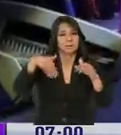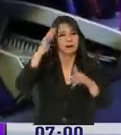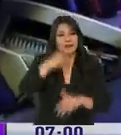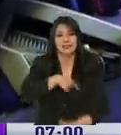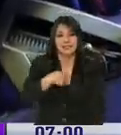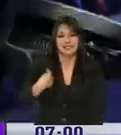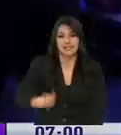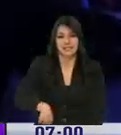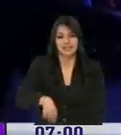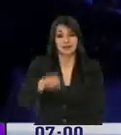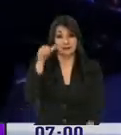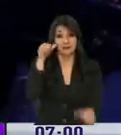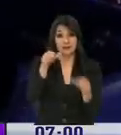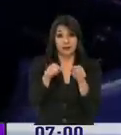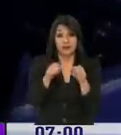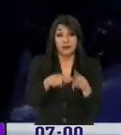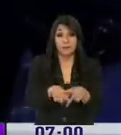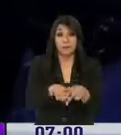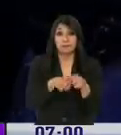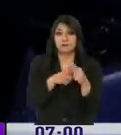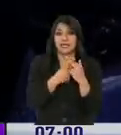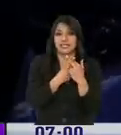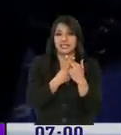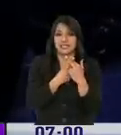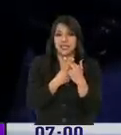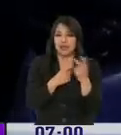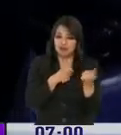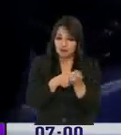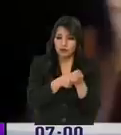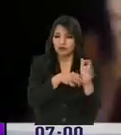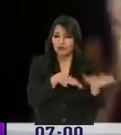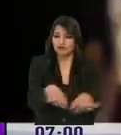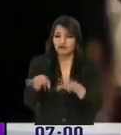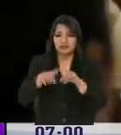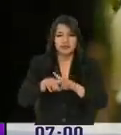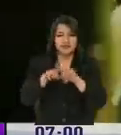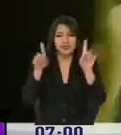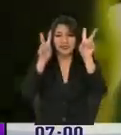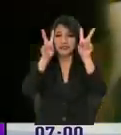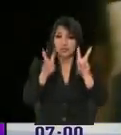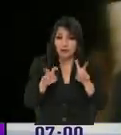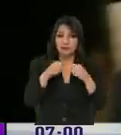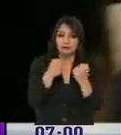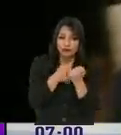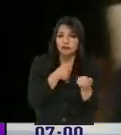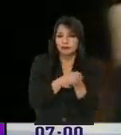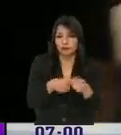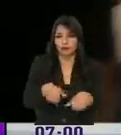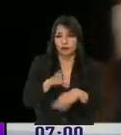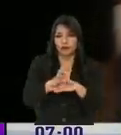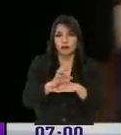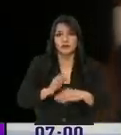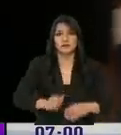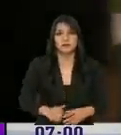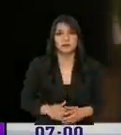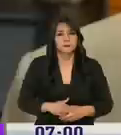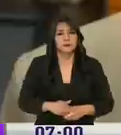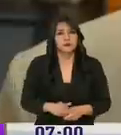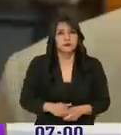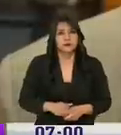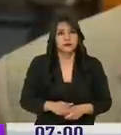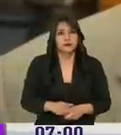China, recuerdan cómo se han sumado activamente a diversas causas sociales del Ecuador. Tratamos de